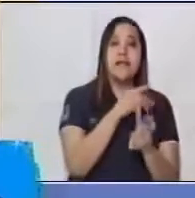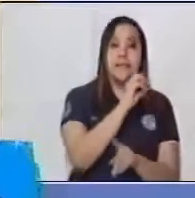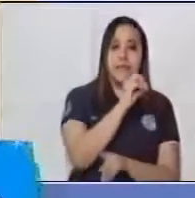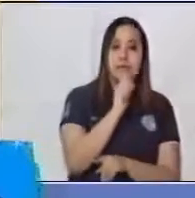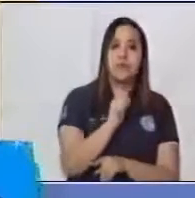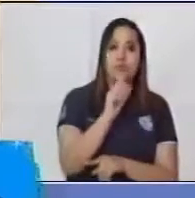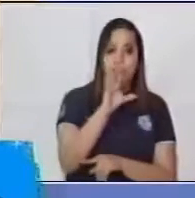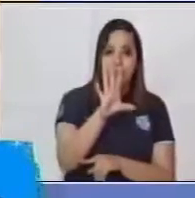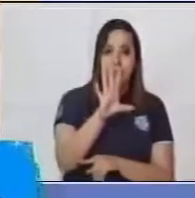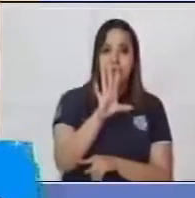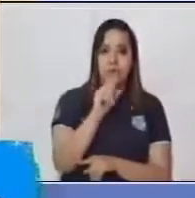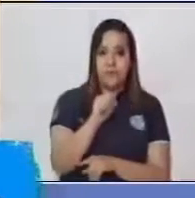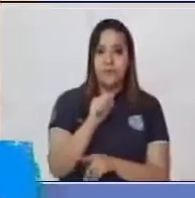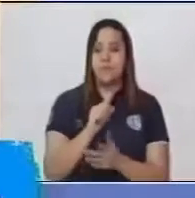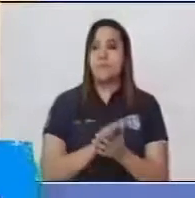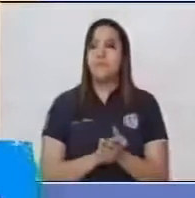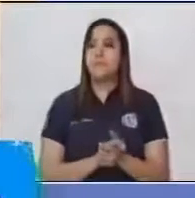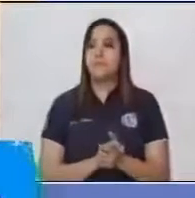0.5.